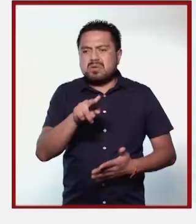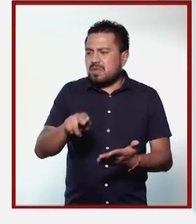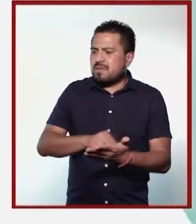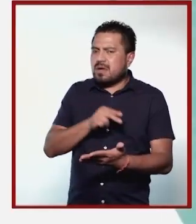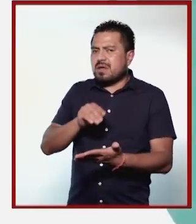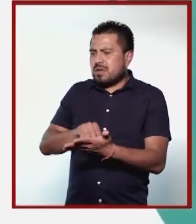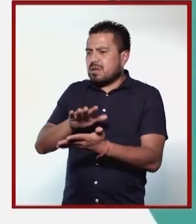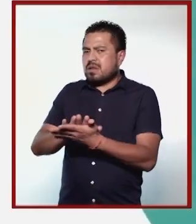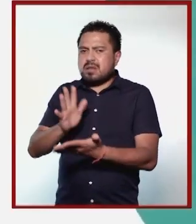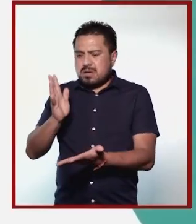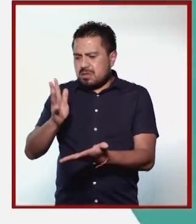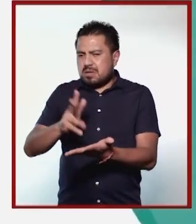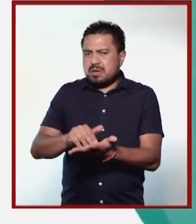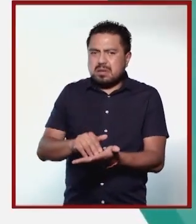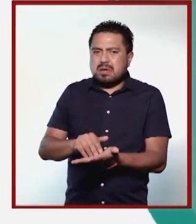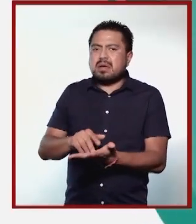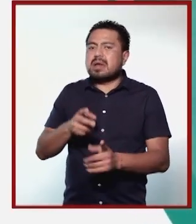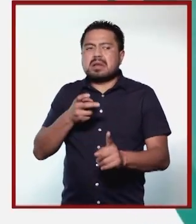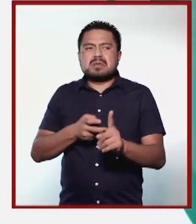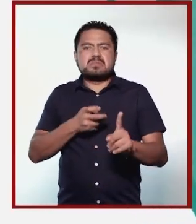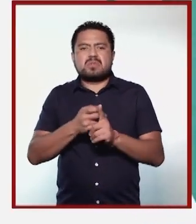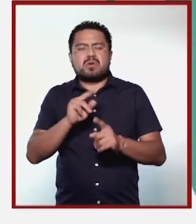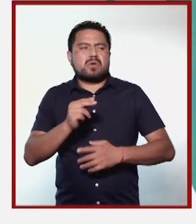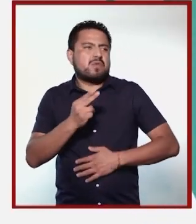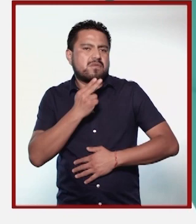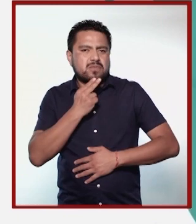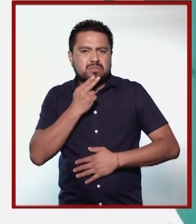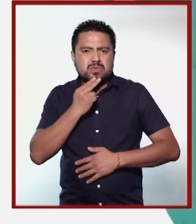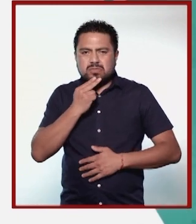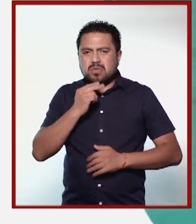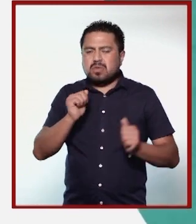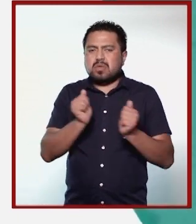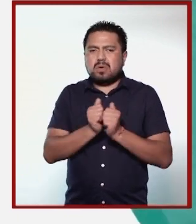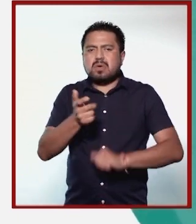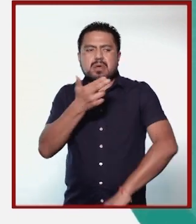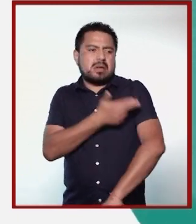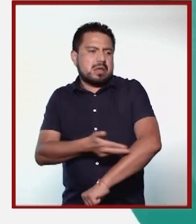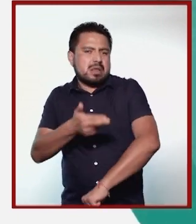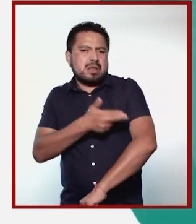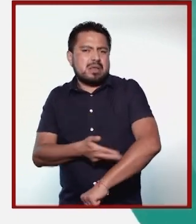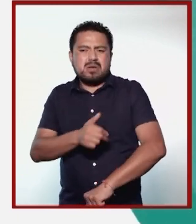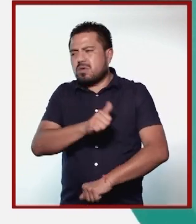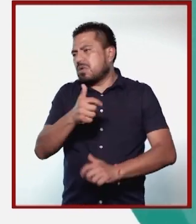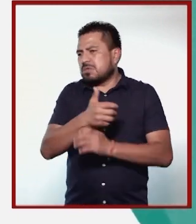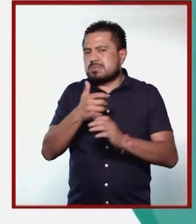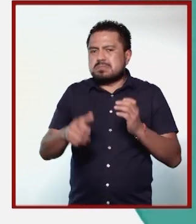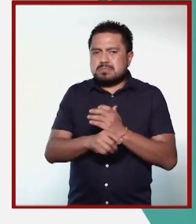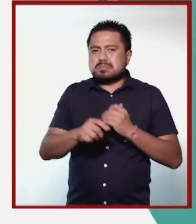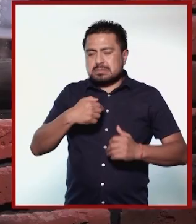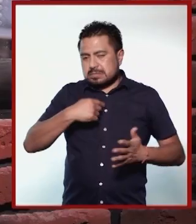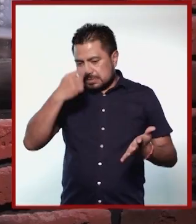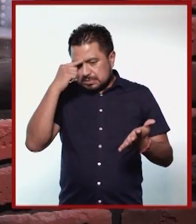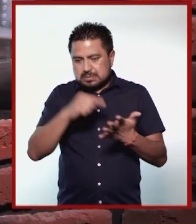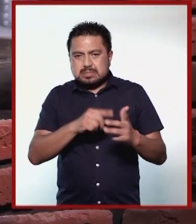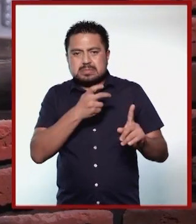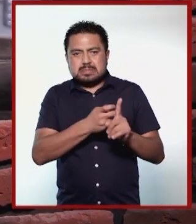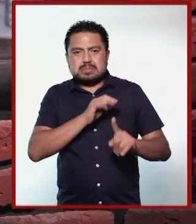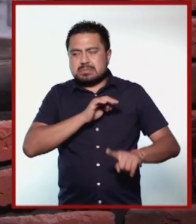y poner la huella digital, esto no funcionaba a nivel de un trámite, a nivel de muchas otras cosas. Yo creo que eso